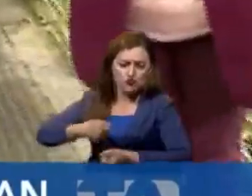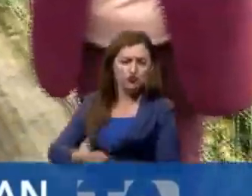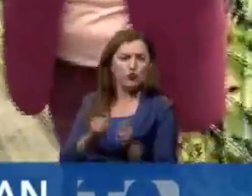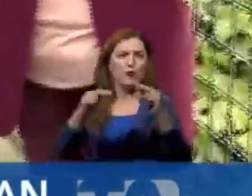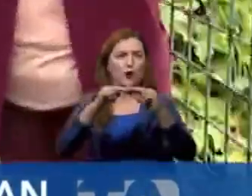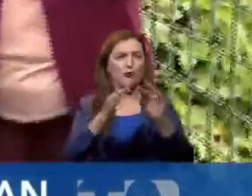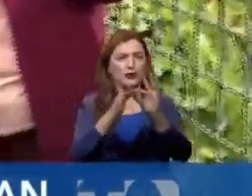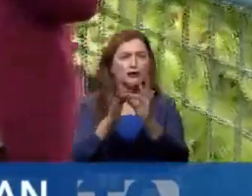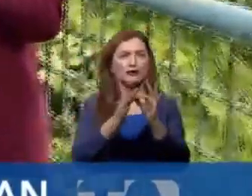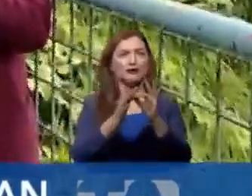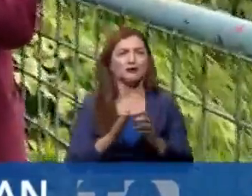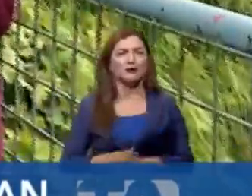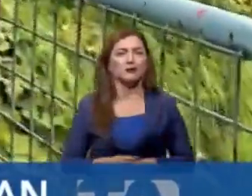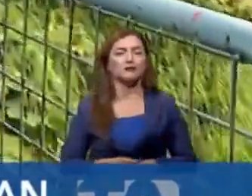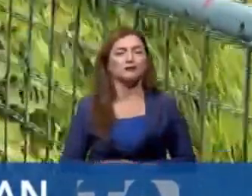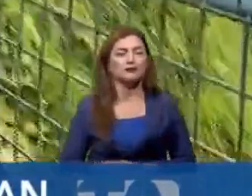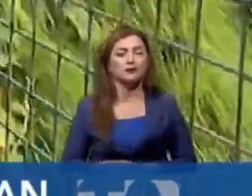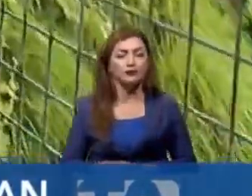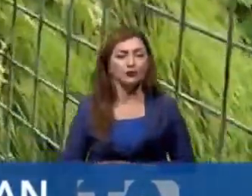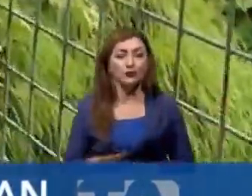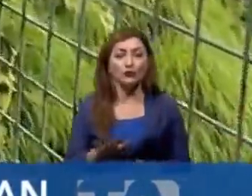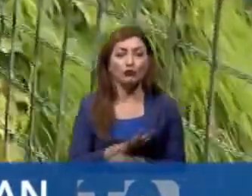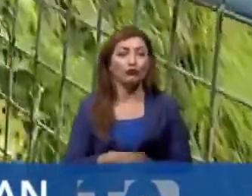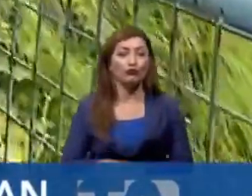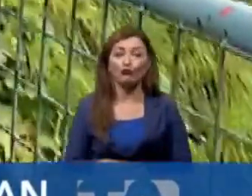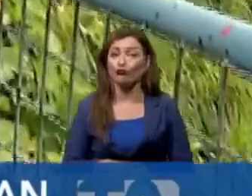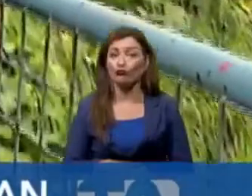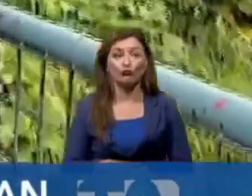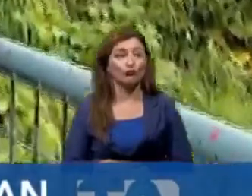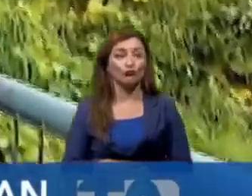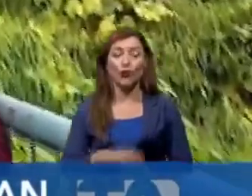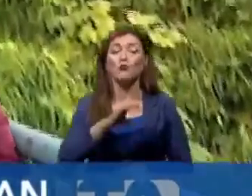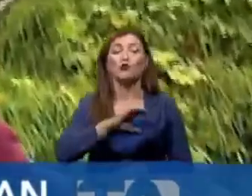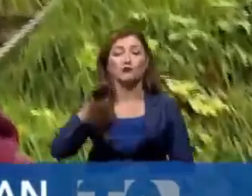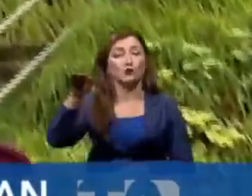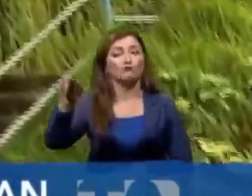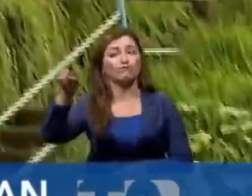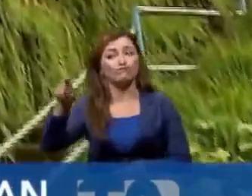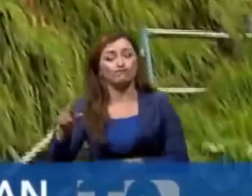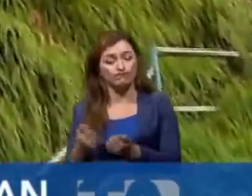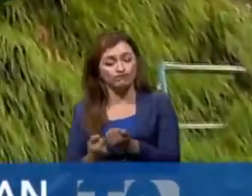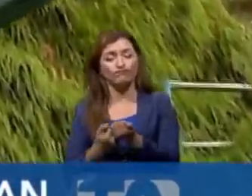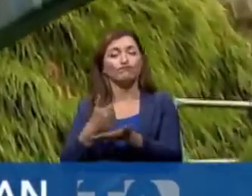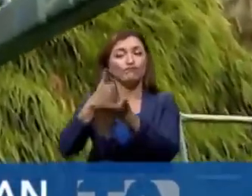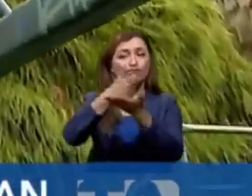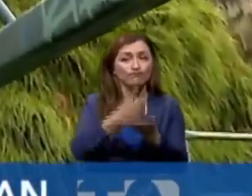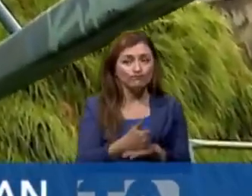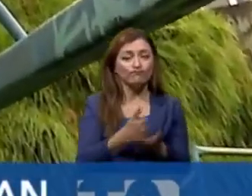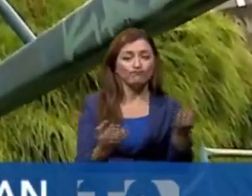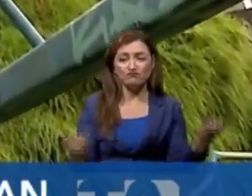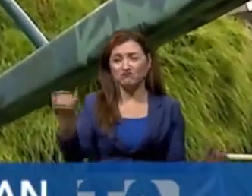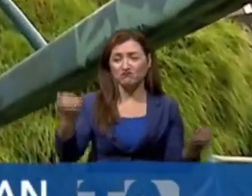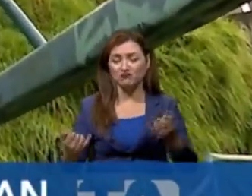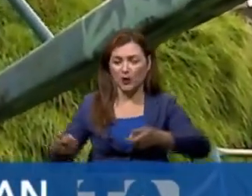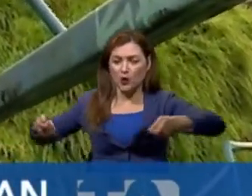destrucción pero lamentablemente no es suficiente necesitamos el apoyo del municipio para que nos ayuden a eliminar la maleza sobre